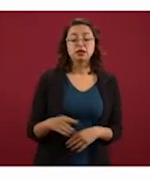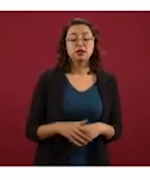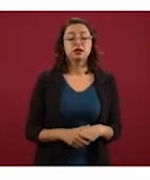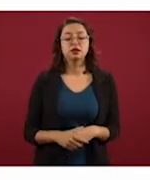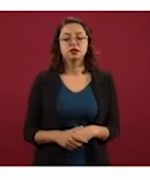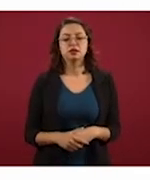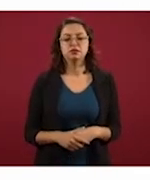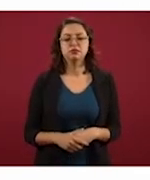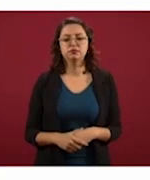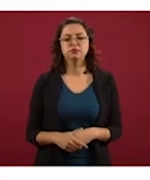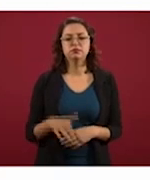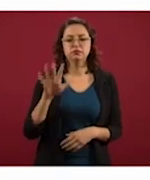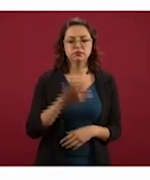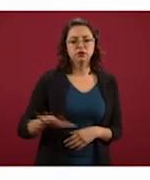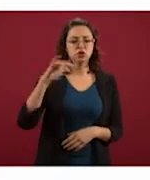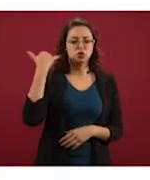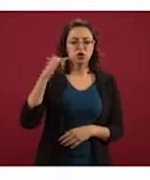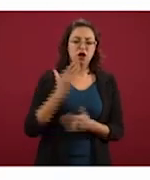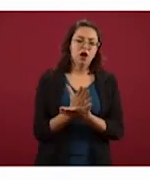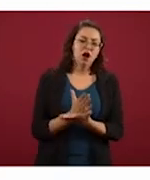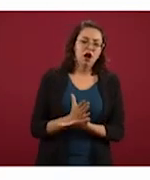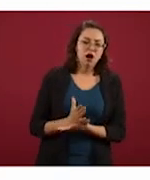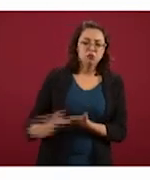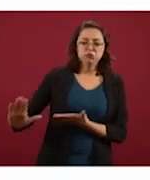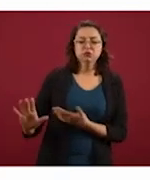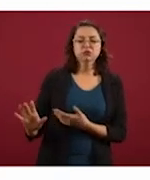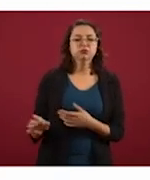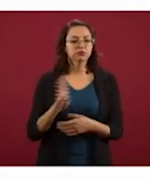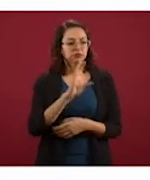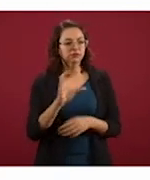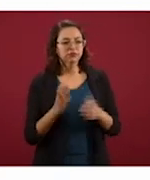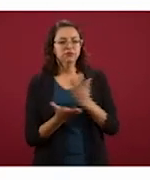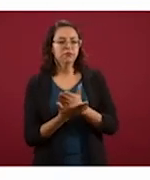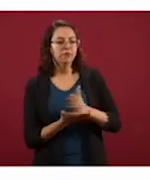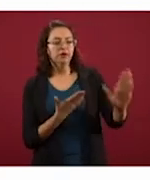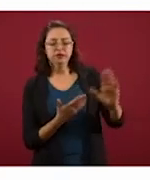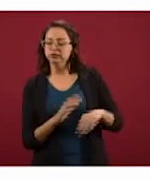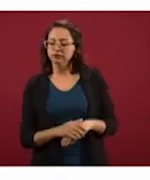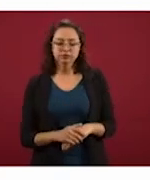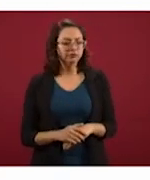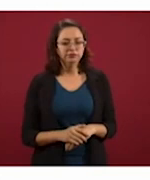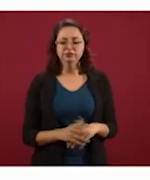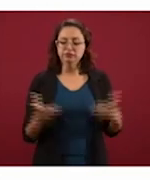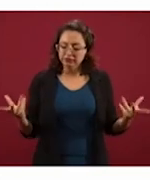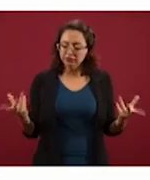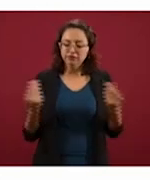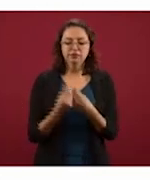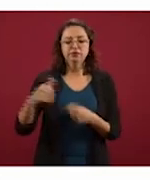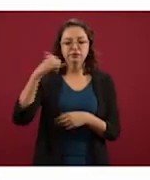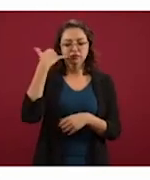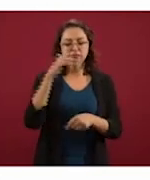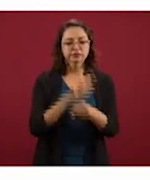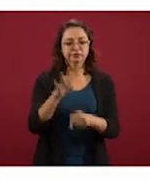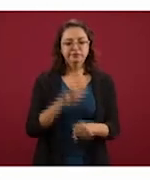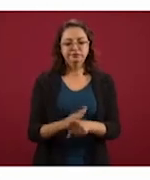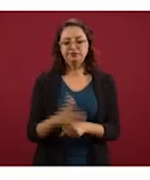aislamiento histórico de la península de Yucatán y Baja California. Para Yucatán, garantizándole el suministro de gasoducto con